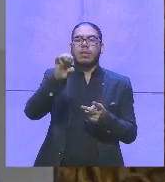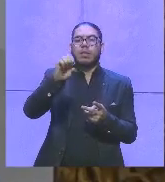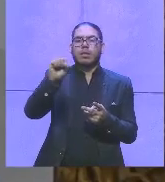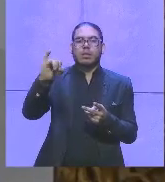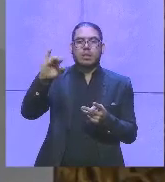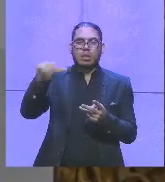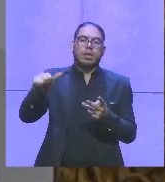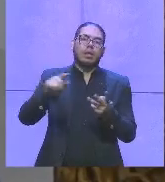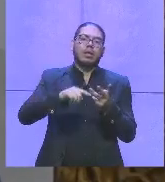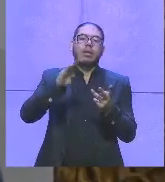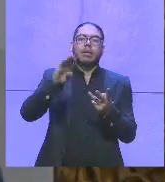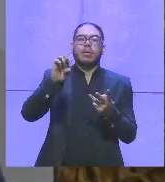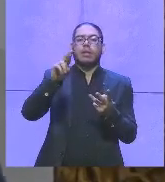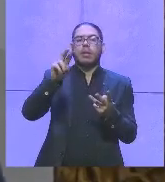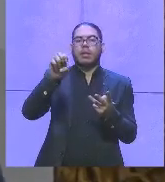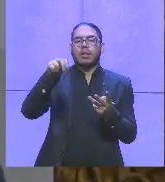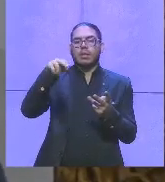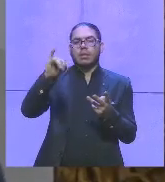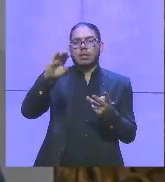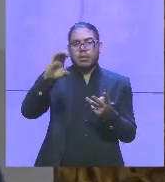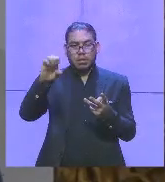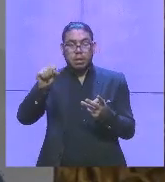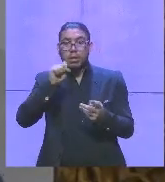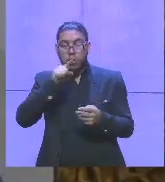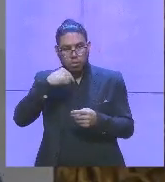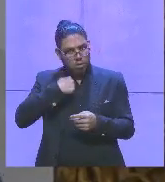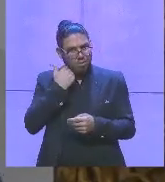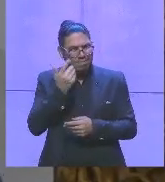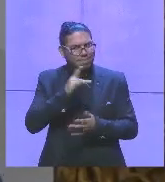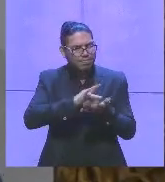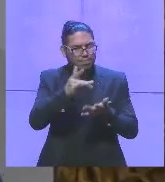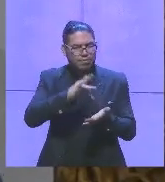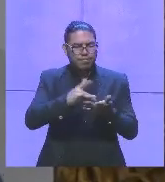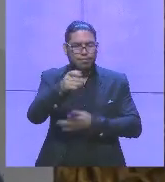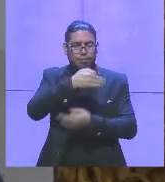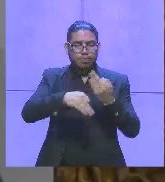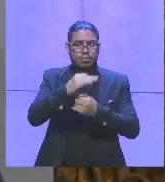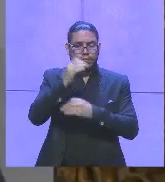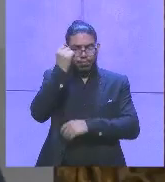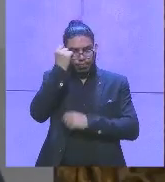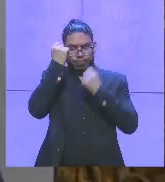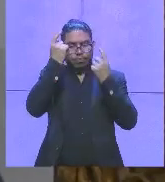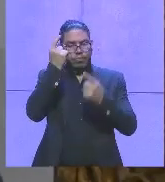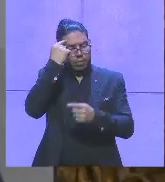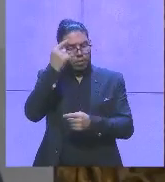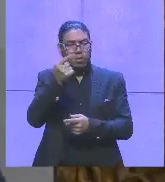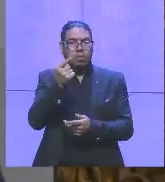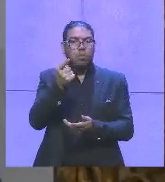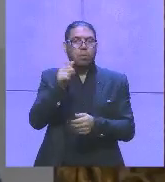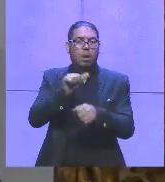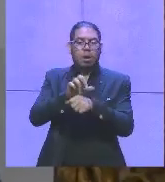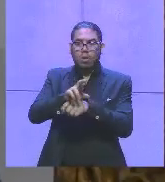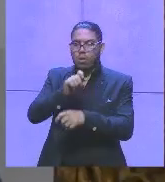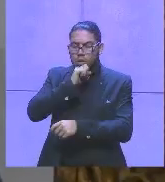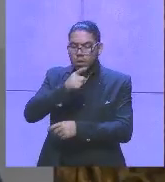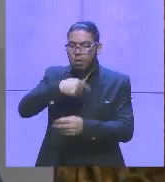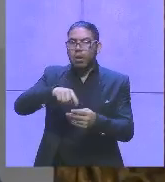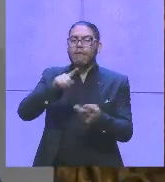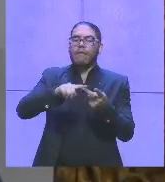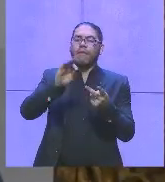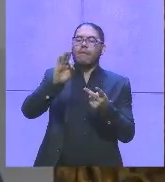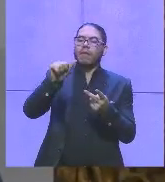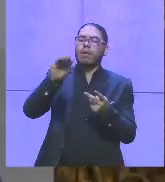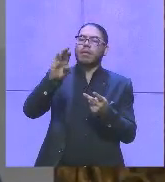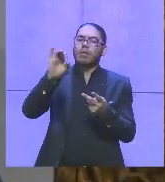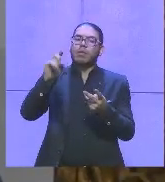Guante. Quiero agradecer a todas y a todos los autores, a quienes no he nombrado, a Fabiola, a